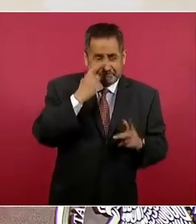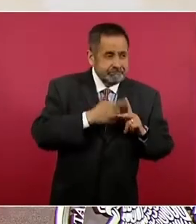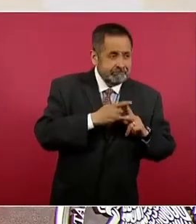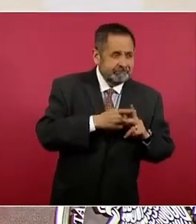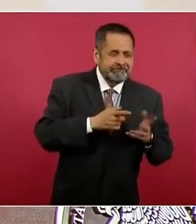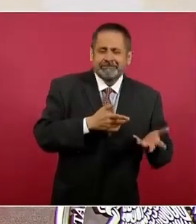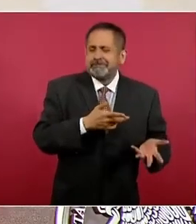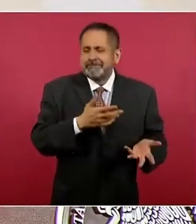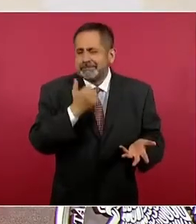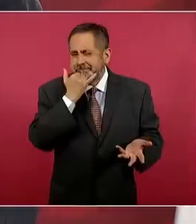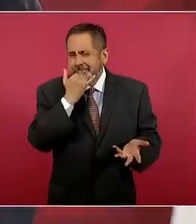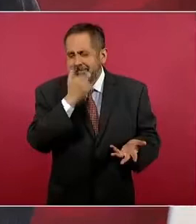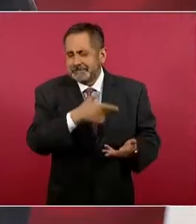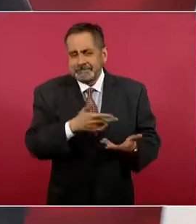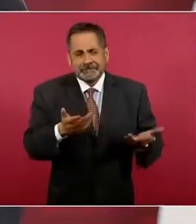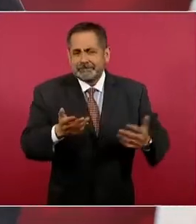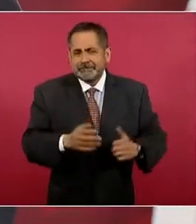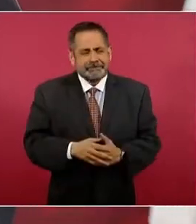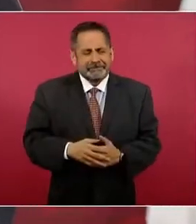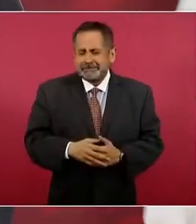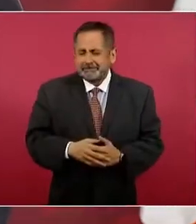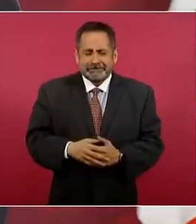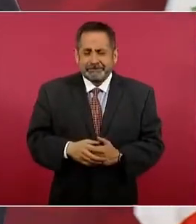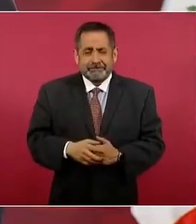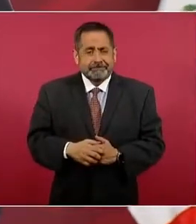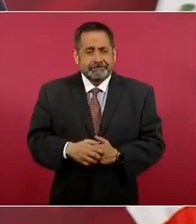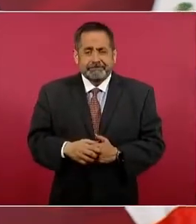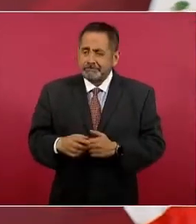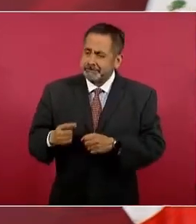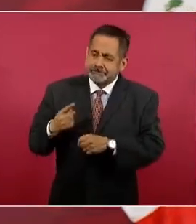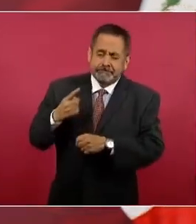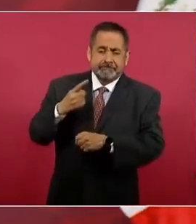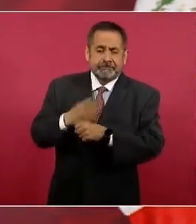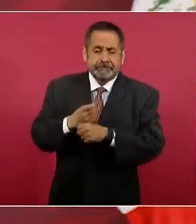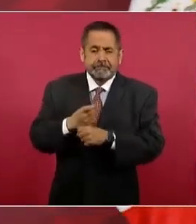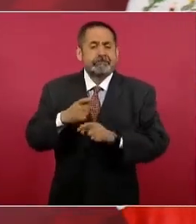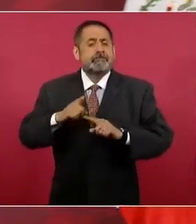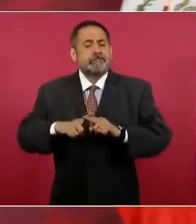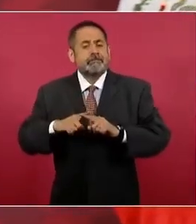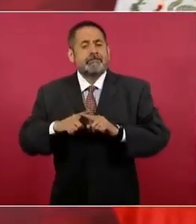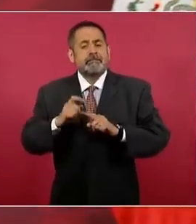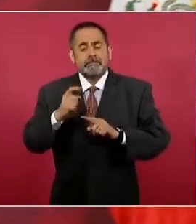porque por encima de todo está la libertad.